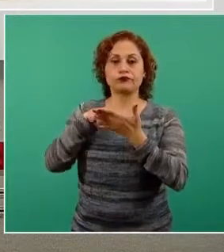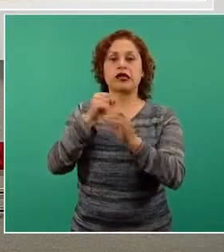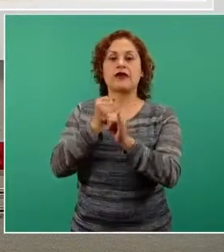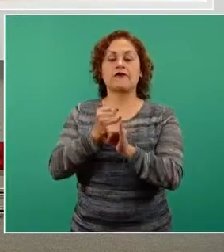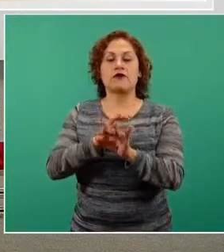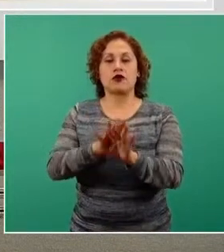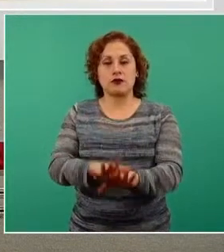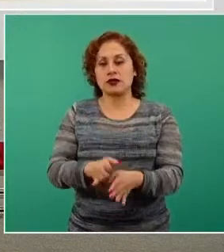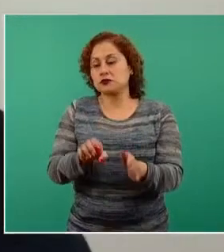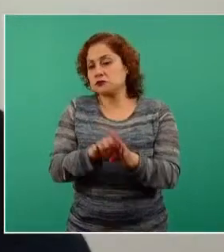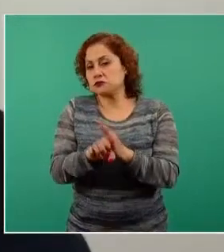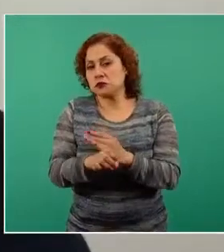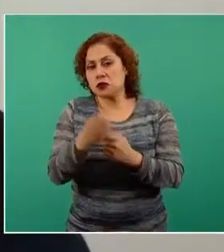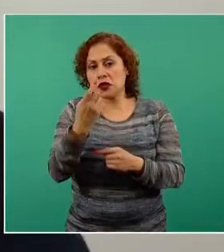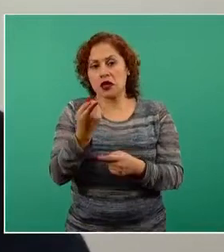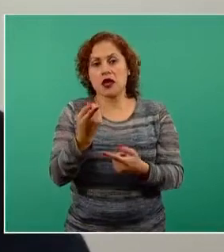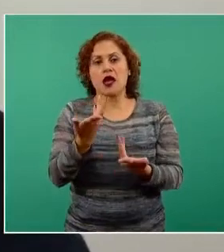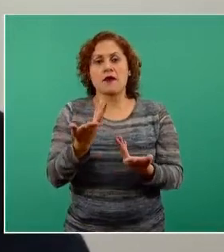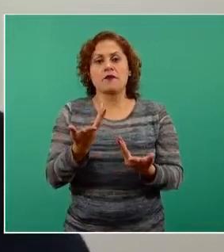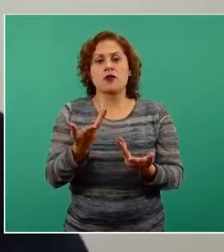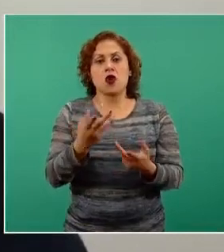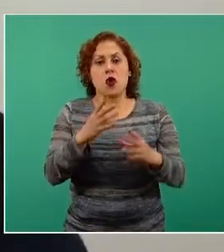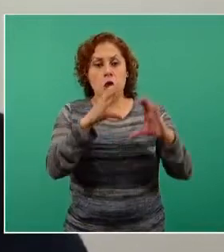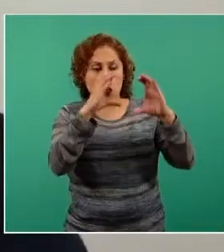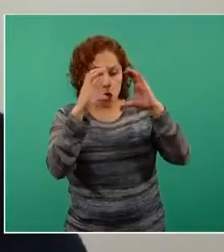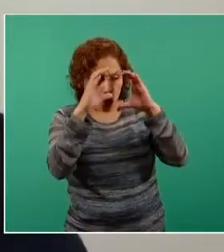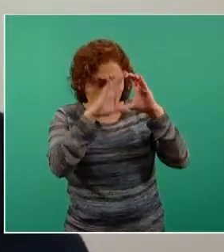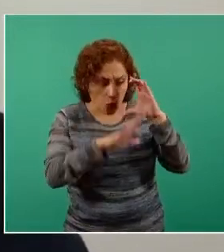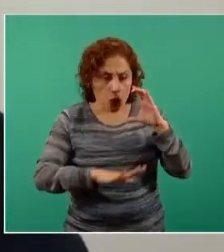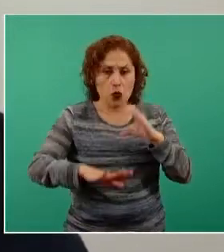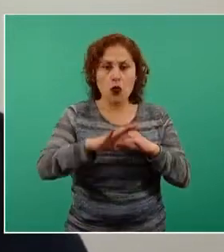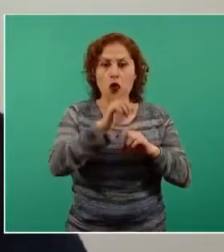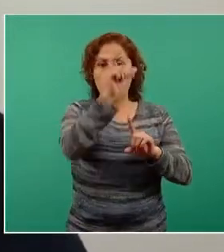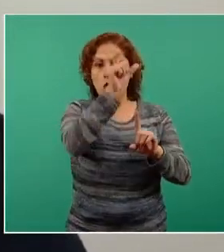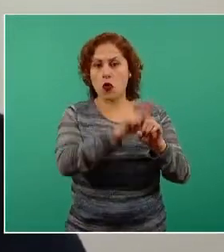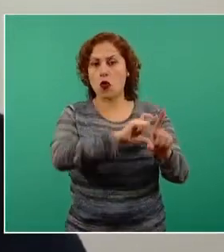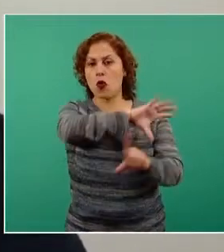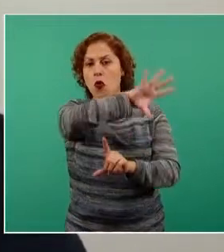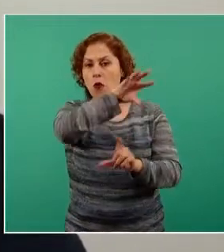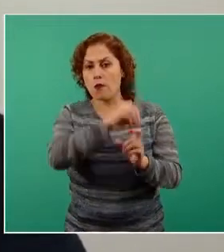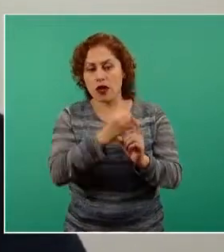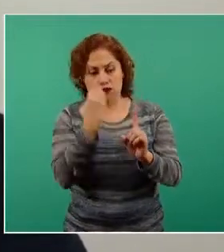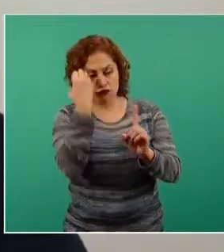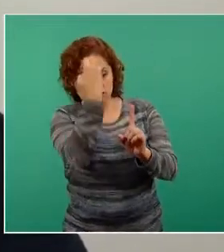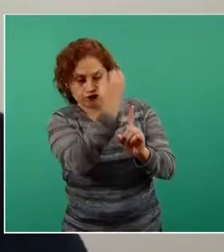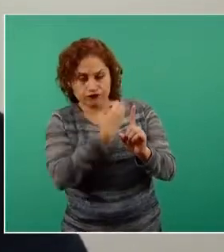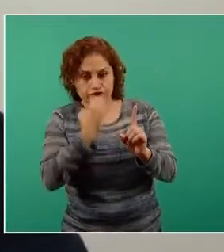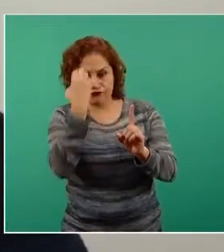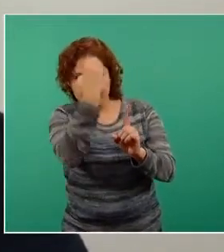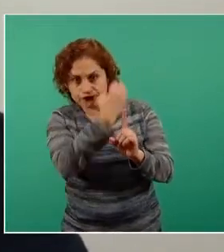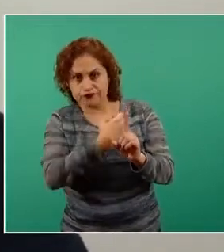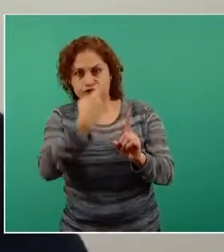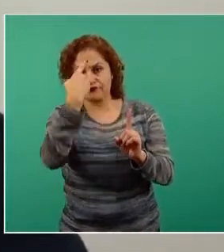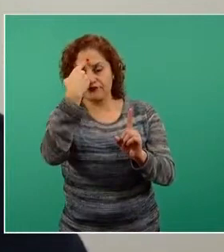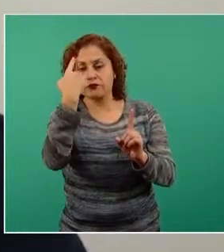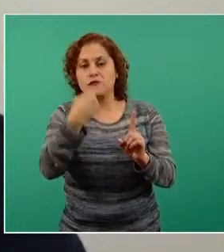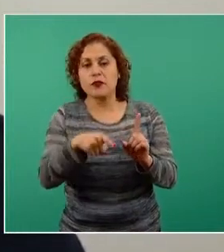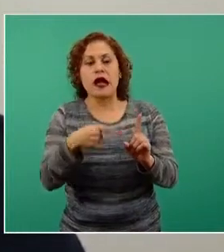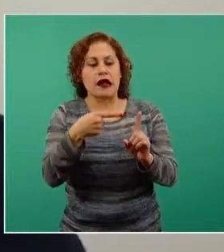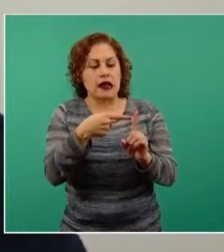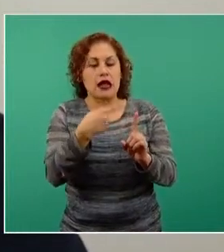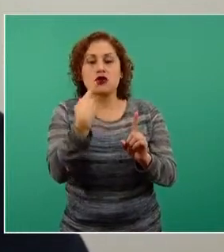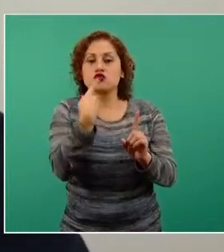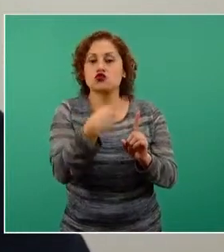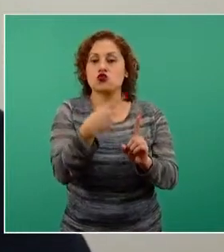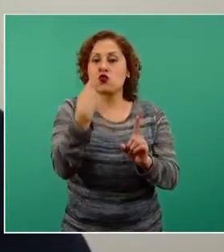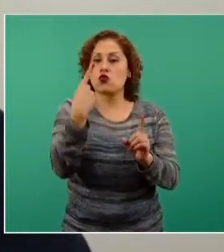de imagenología y todo lo que se necesite para identificar si las manifestaciones clínicas pudieran tener alguna relación con